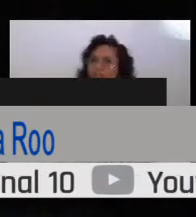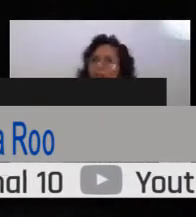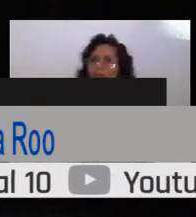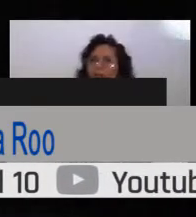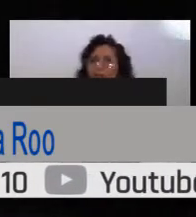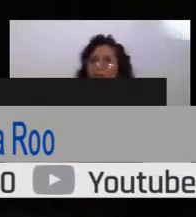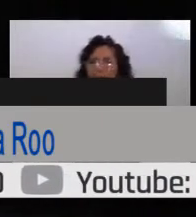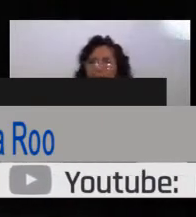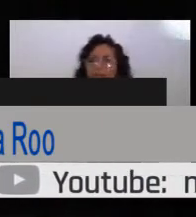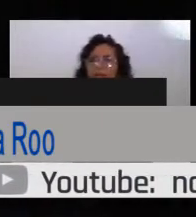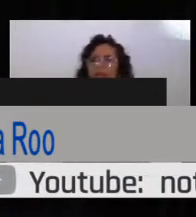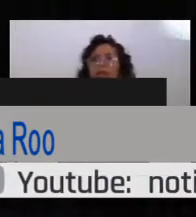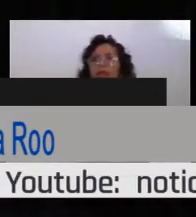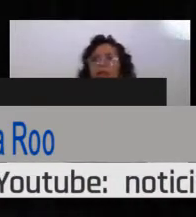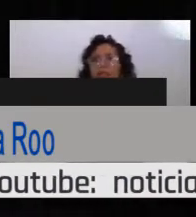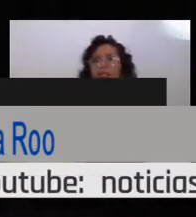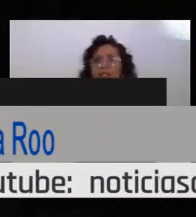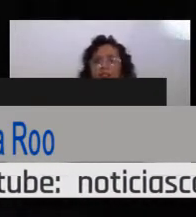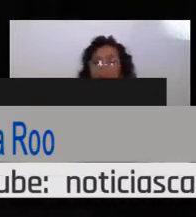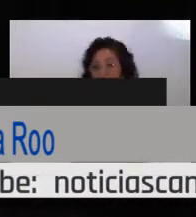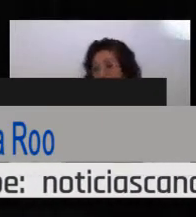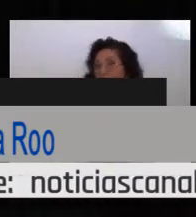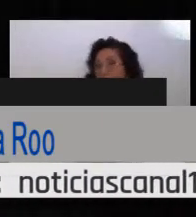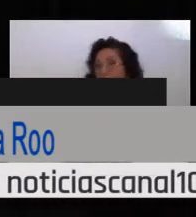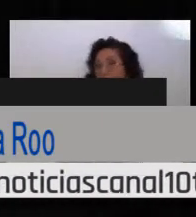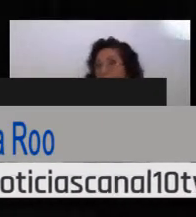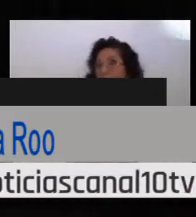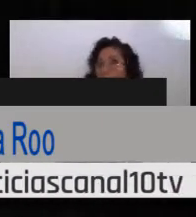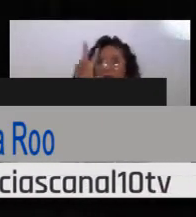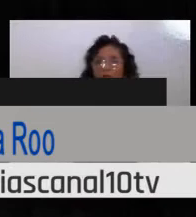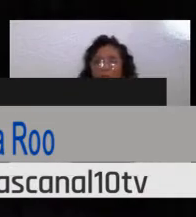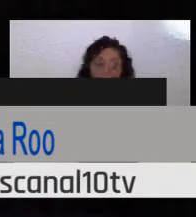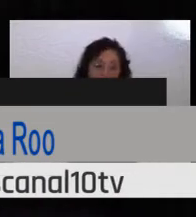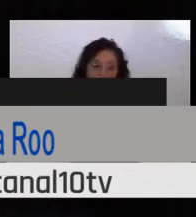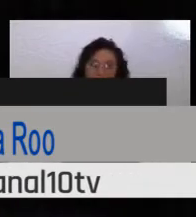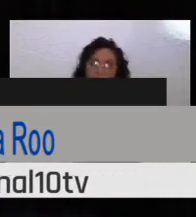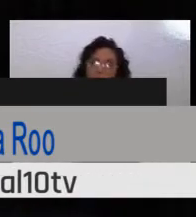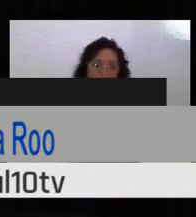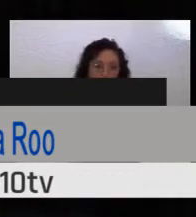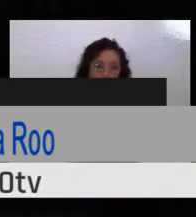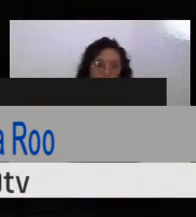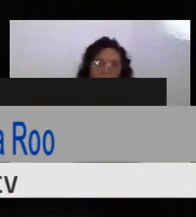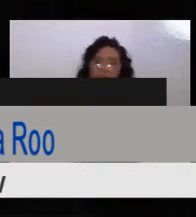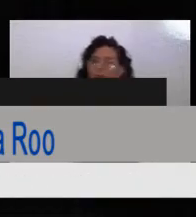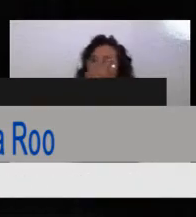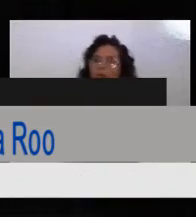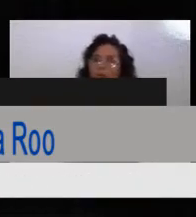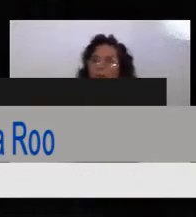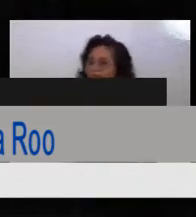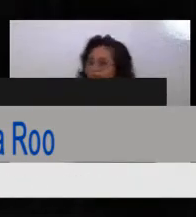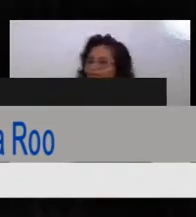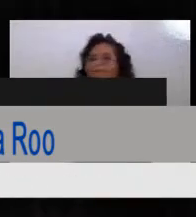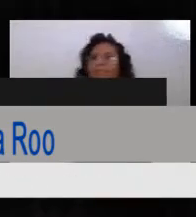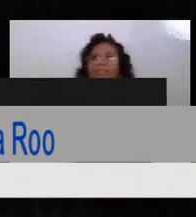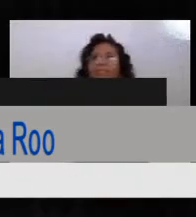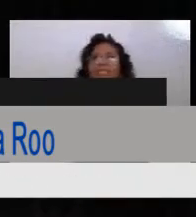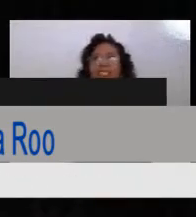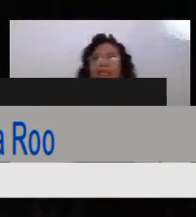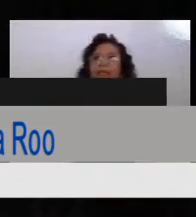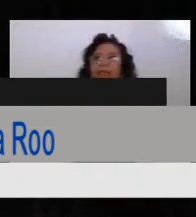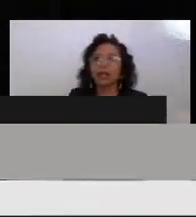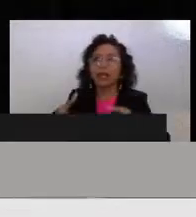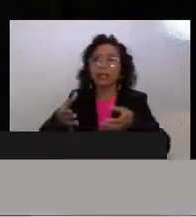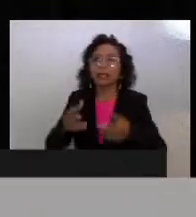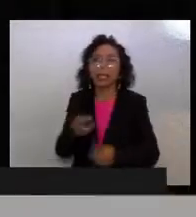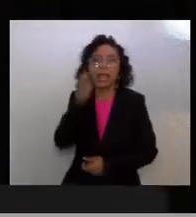familia. No celebraremos en cortito, escondidos, en un salón. Celebramos en la calle, con el